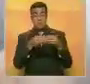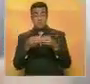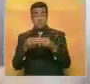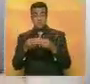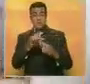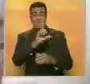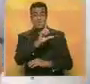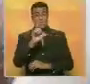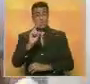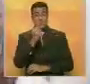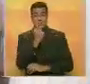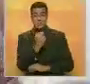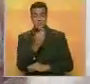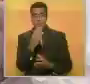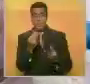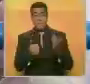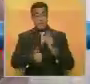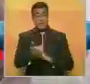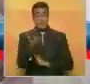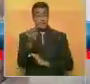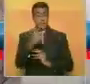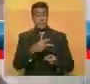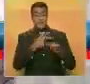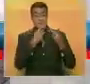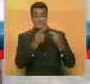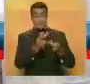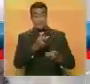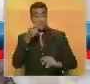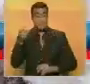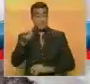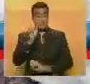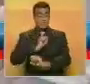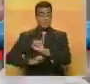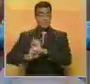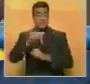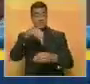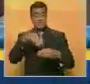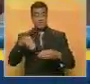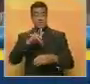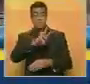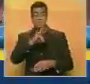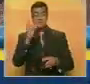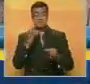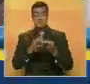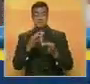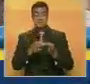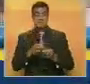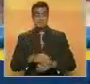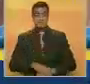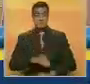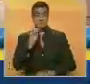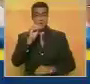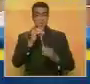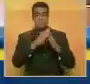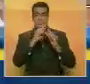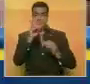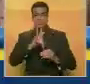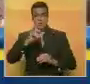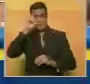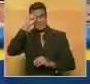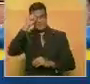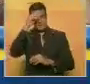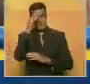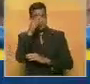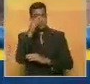Leopoldo López Indicó que lo más importante para voluntad popular es defender el voto el próximo 26 de septiembre llamo a los venezolanos a pensar en el